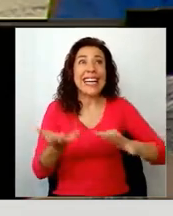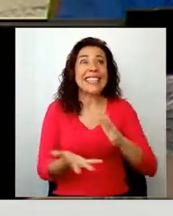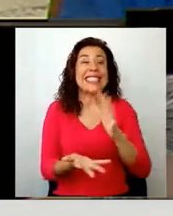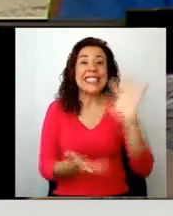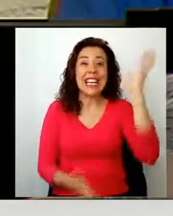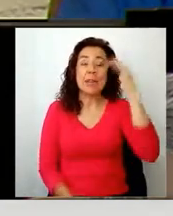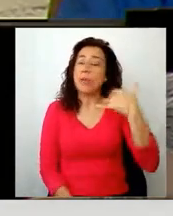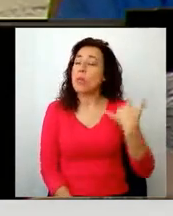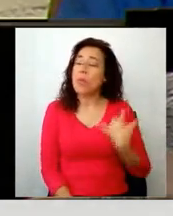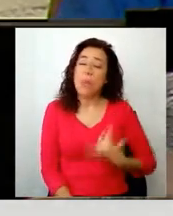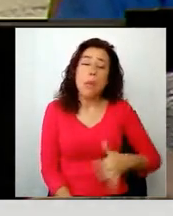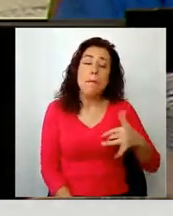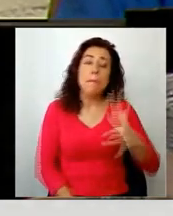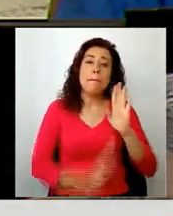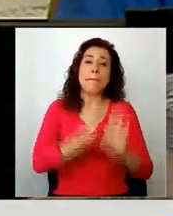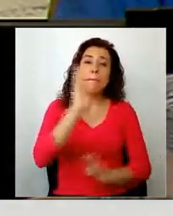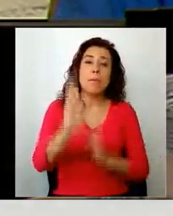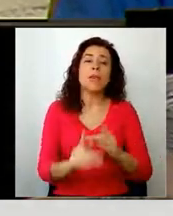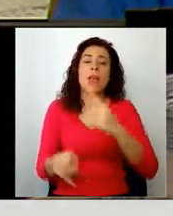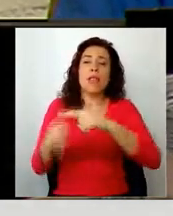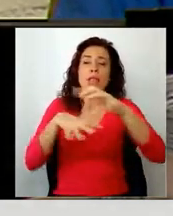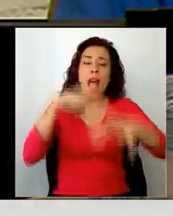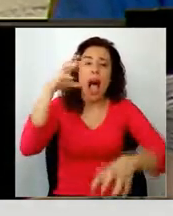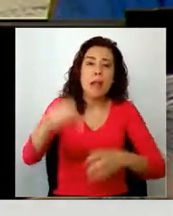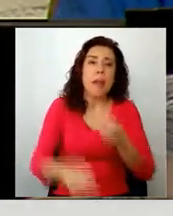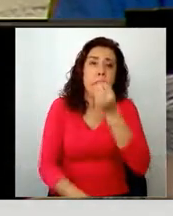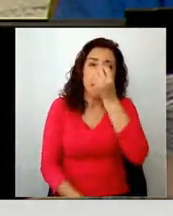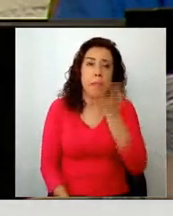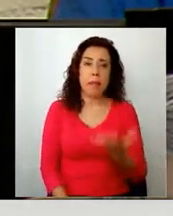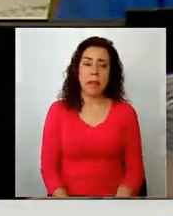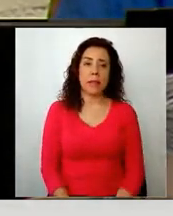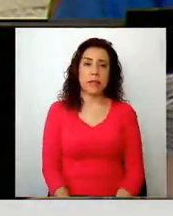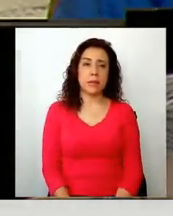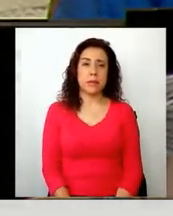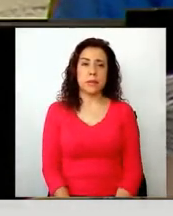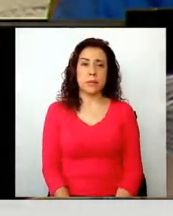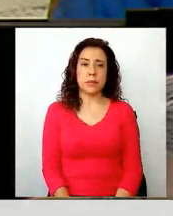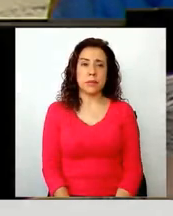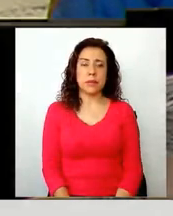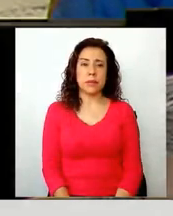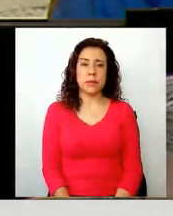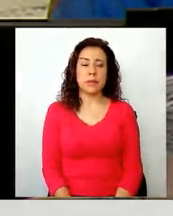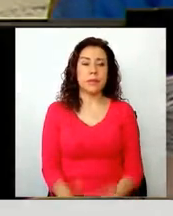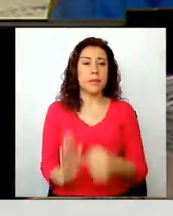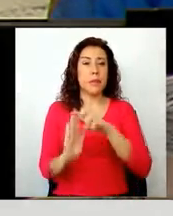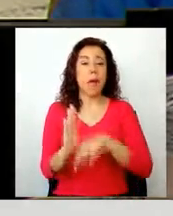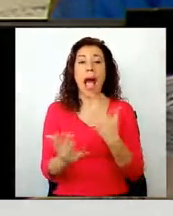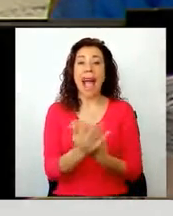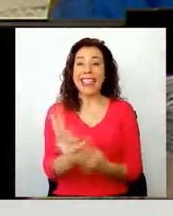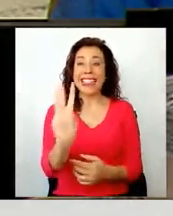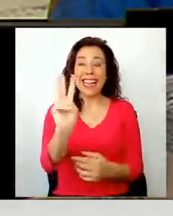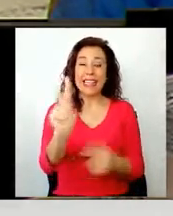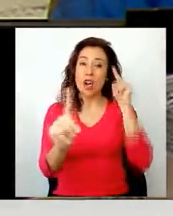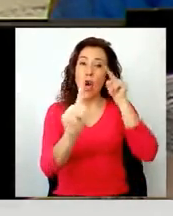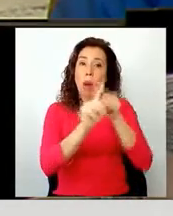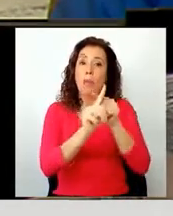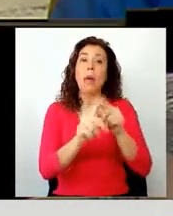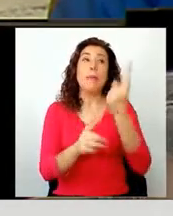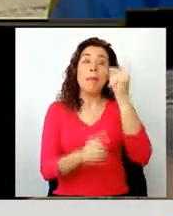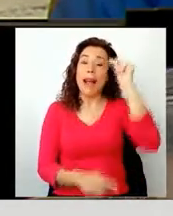proteger la biodiversidad y este proyecto tenía tres objetivos crear un servicio